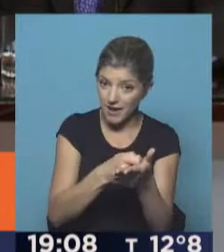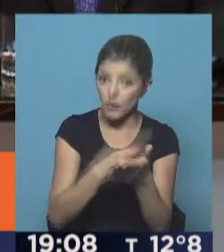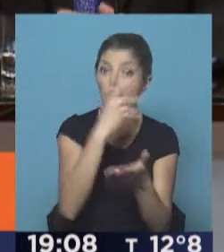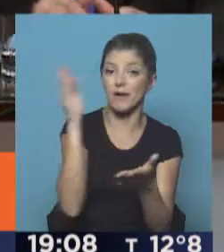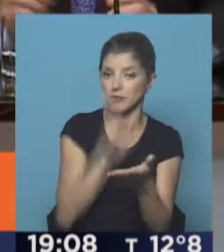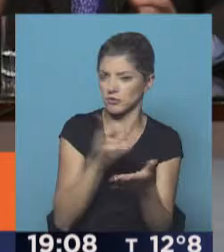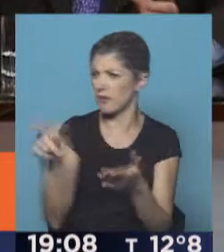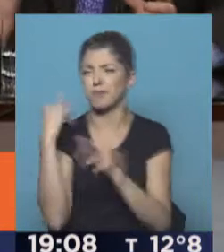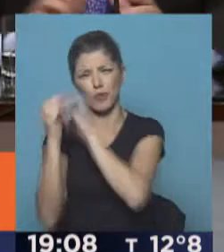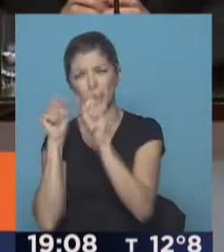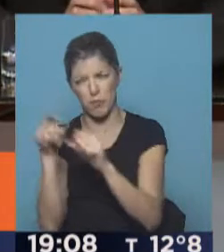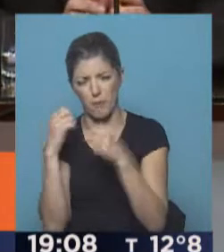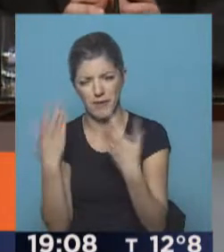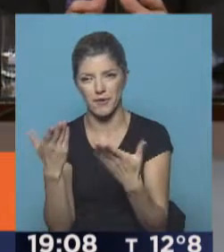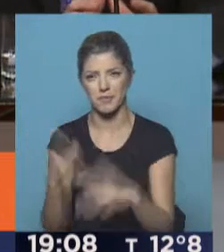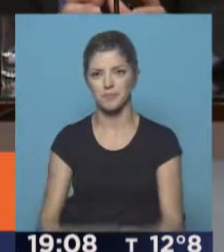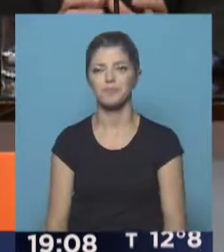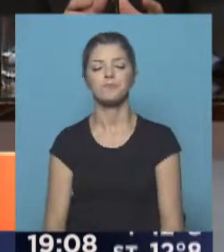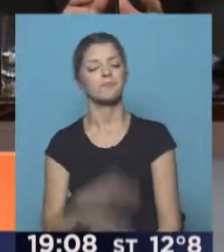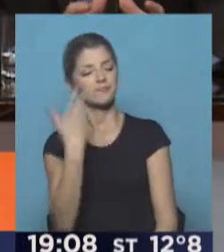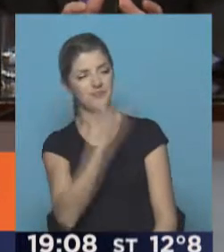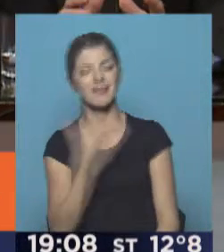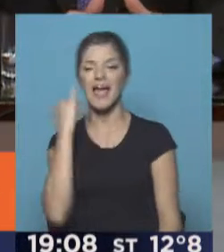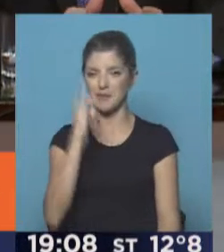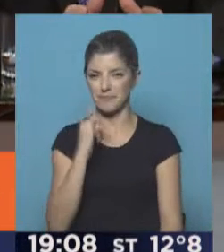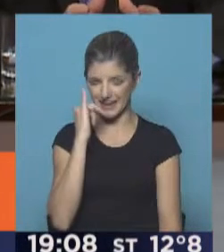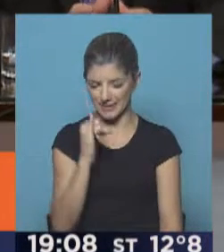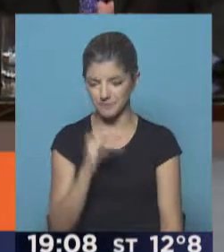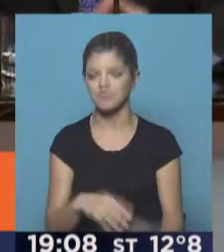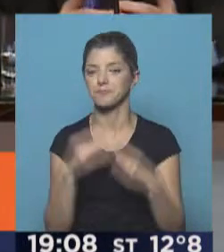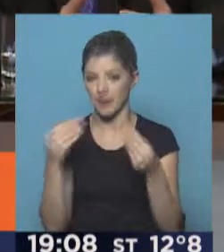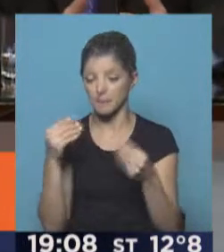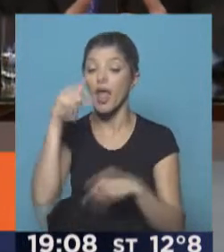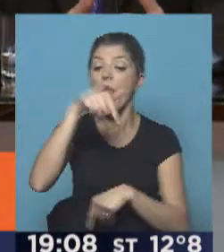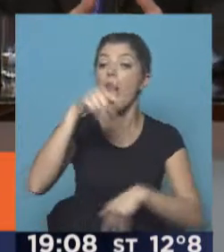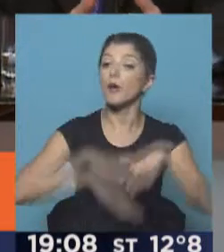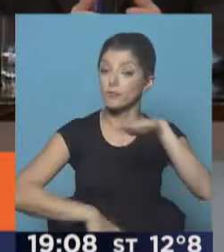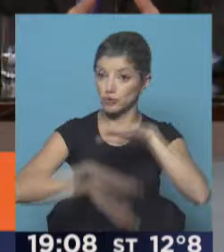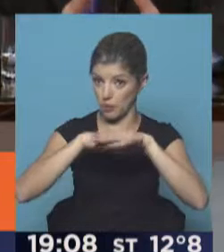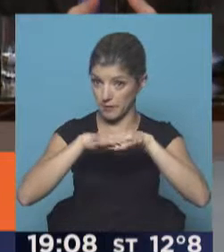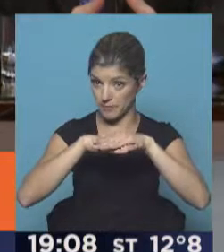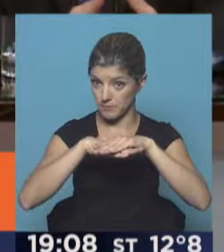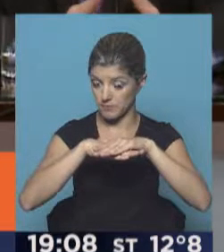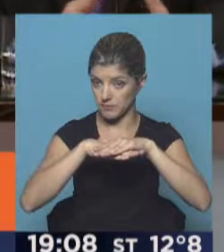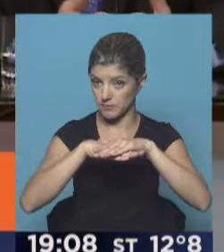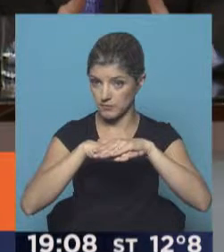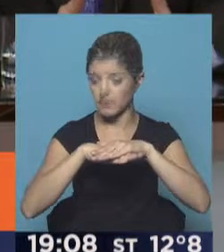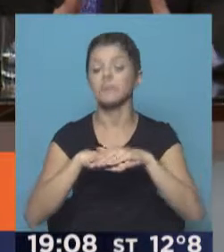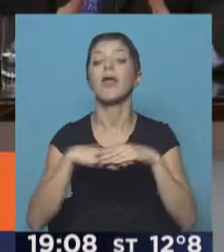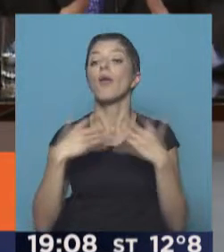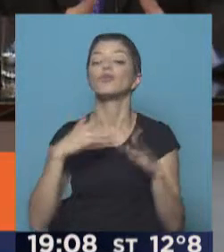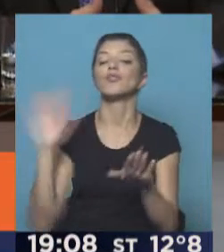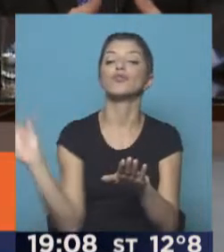Si querés contarlo vos un poco más. No, lo que dice el ministro es que nosotros ahora con el tope no podemos recuperar todo el costo